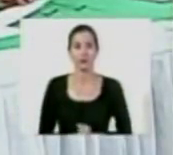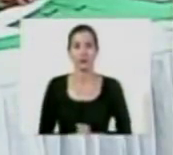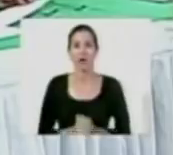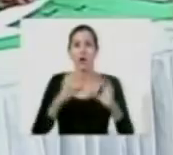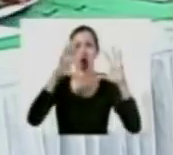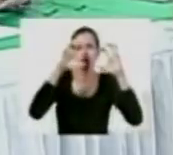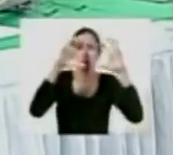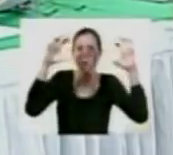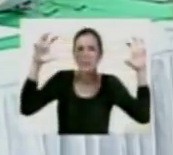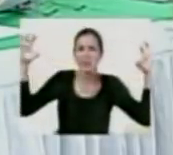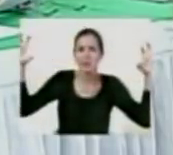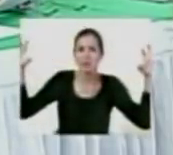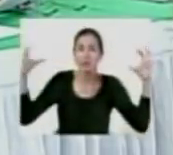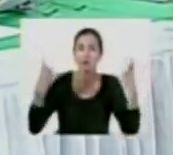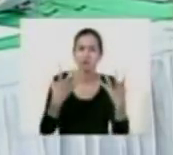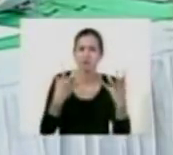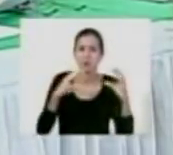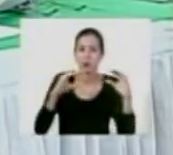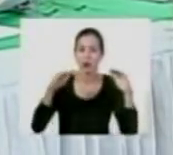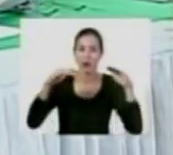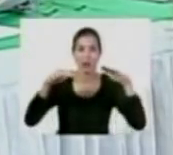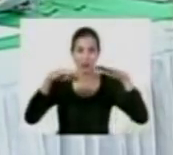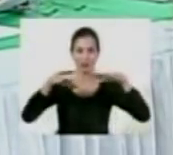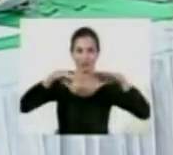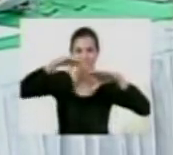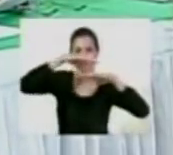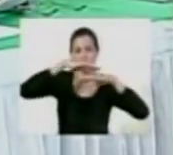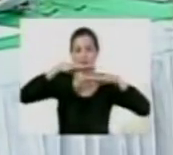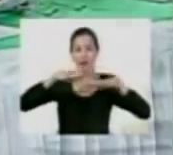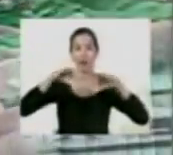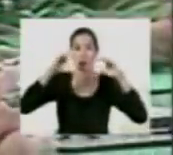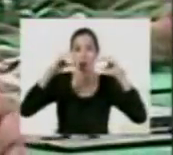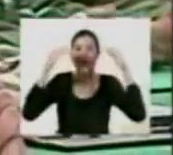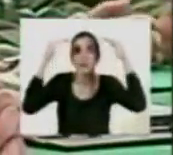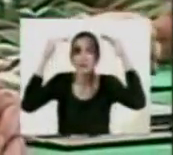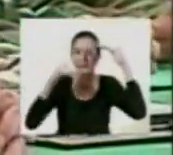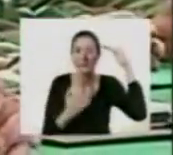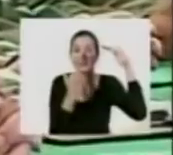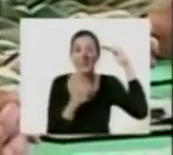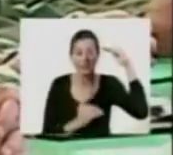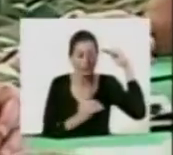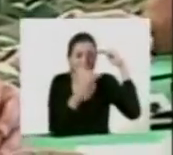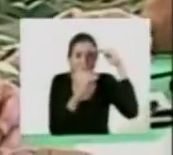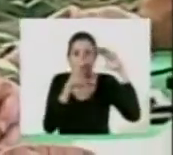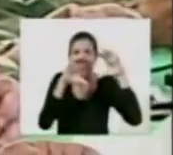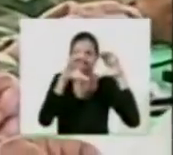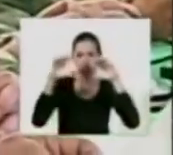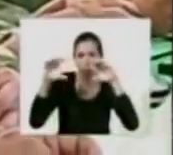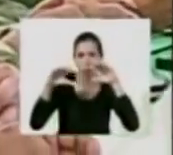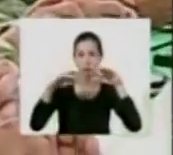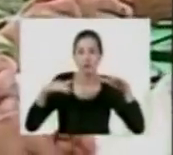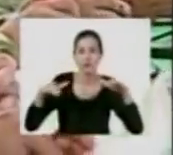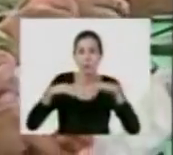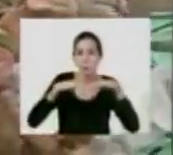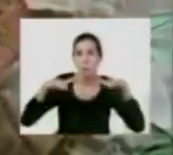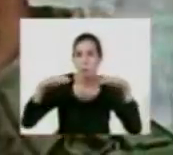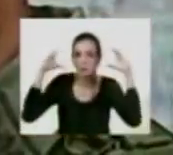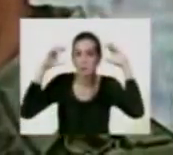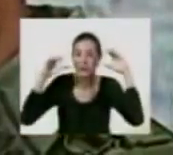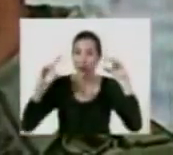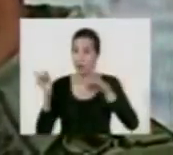bajas, ¿cómo es que lo llaman los aviadores? El techo ha estado muy bajo. Y eso ha implicado